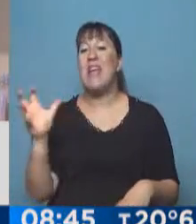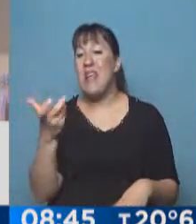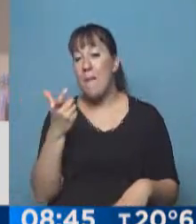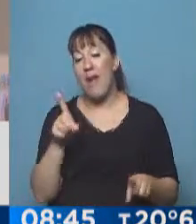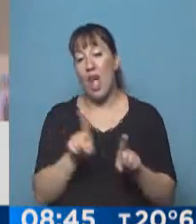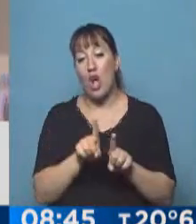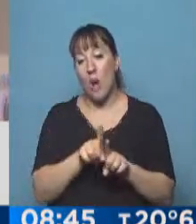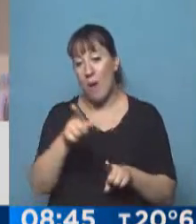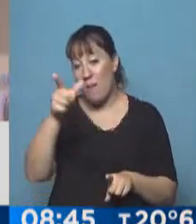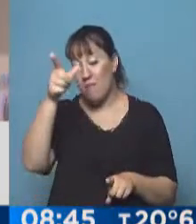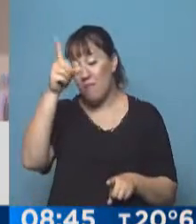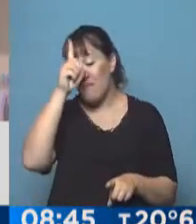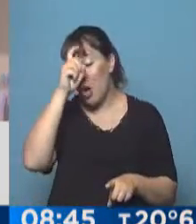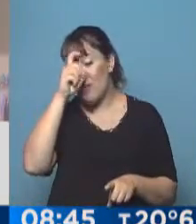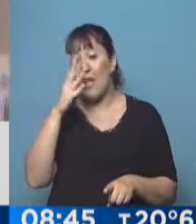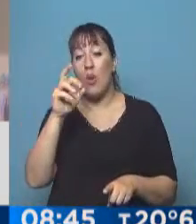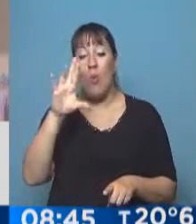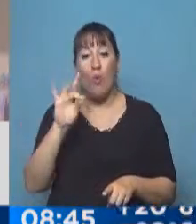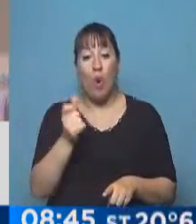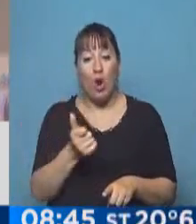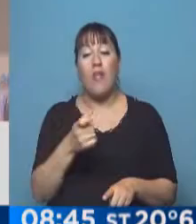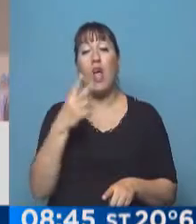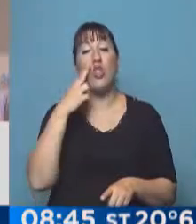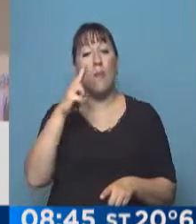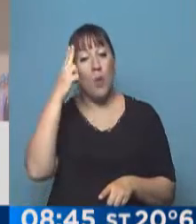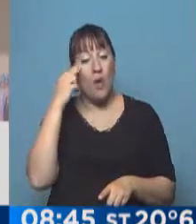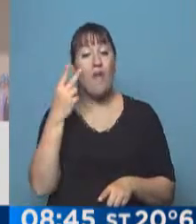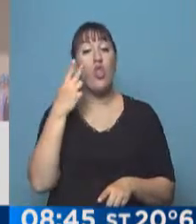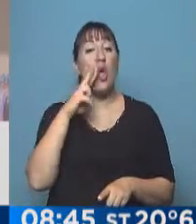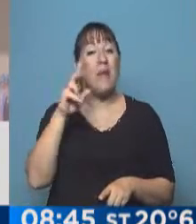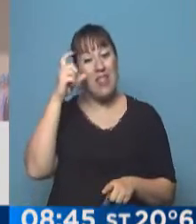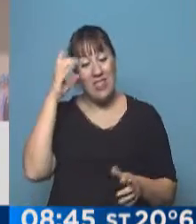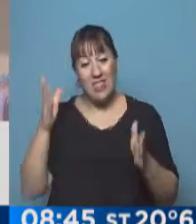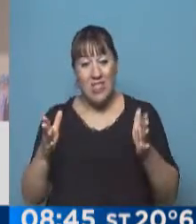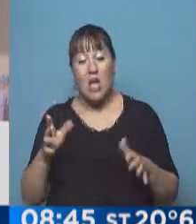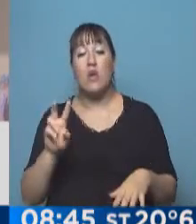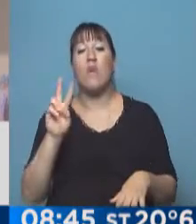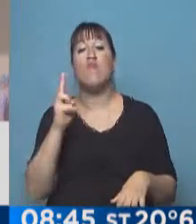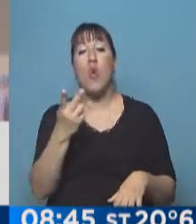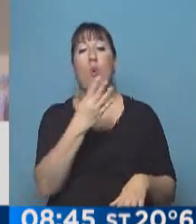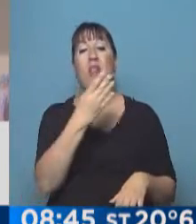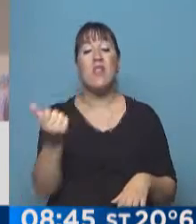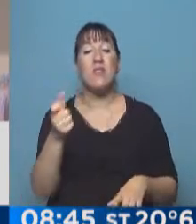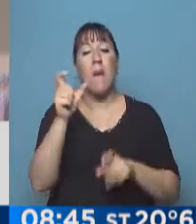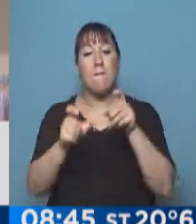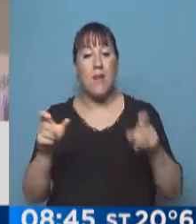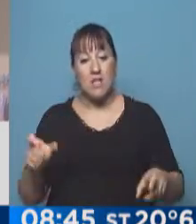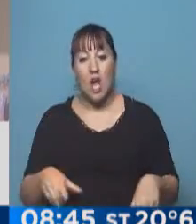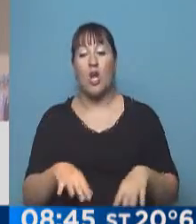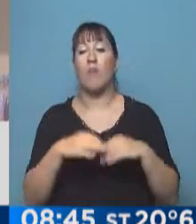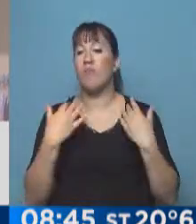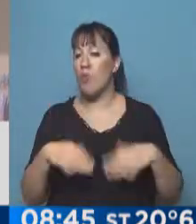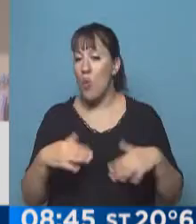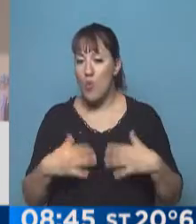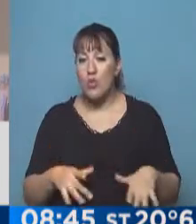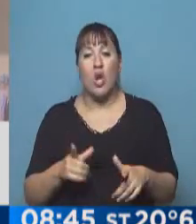para el personal del Hospital Borda. Entre 2009 y 2010 murieron 46 pacientes sobre un total de 800, un índice altísimo, y